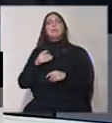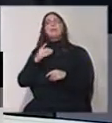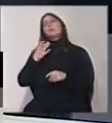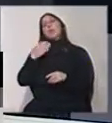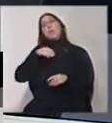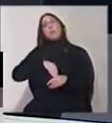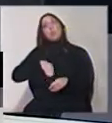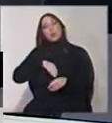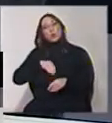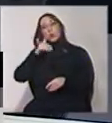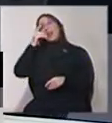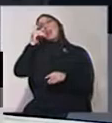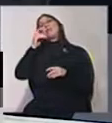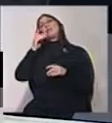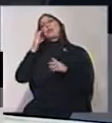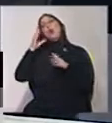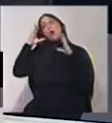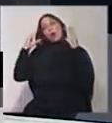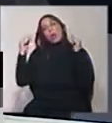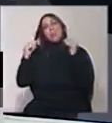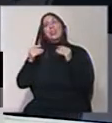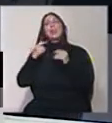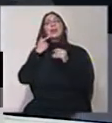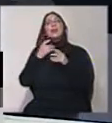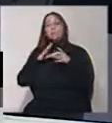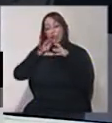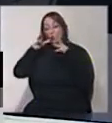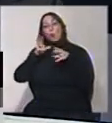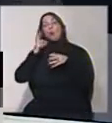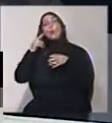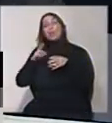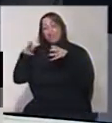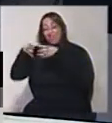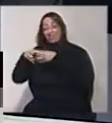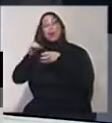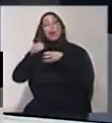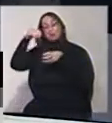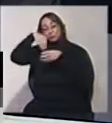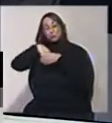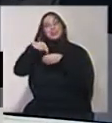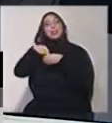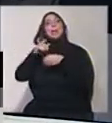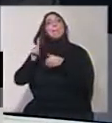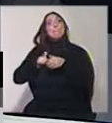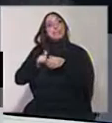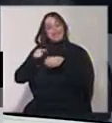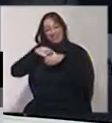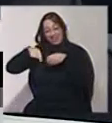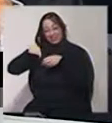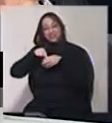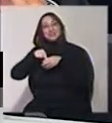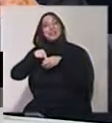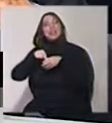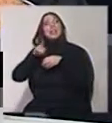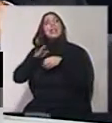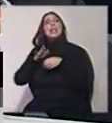Holanda. Es decir, la conformación de unidades o de cuerpos o de guardias integradas por efectivos militares que estén